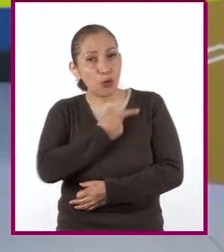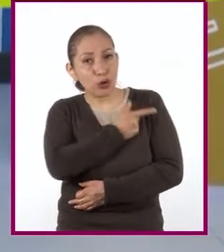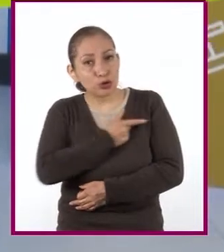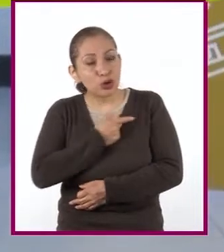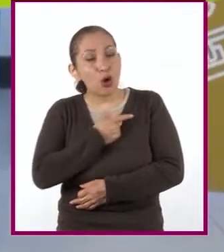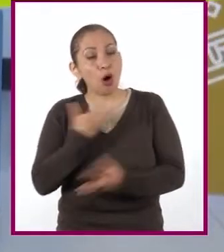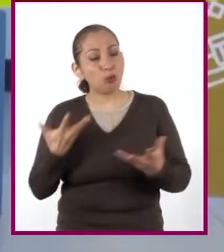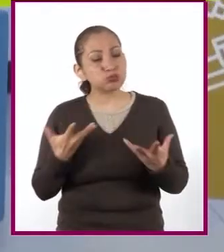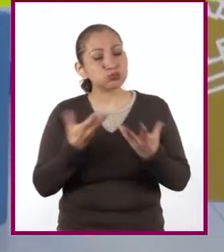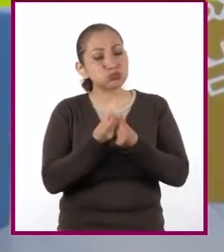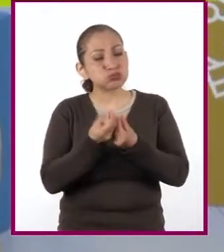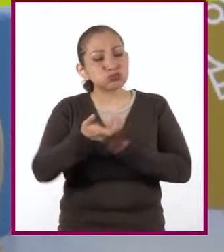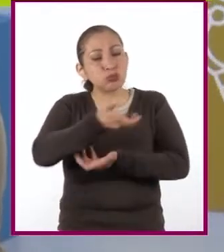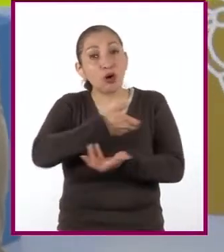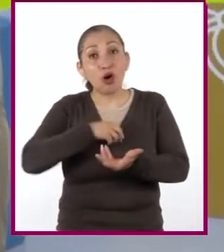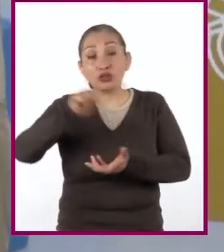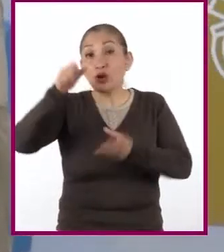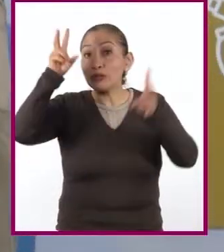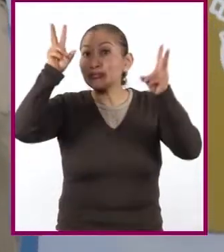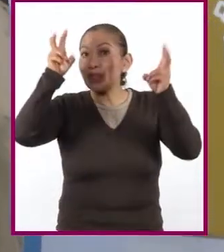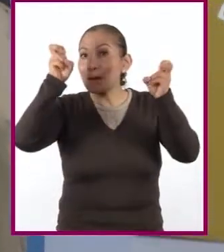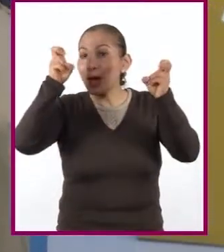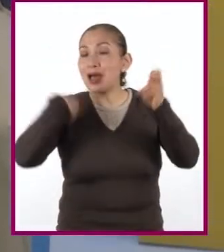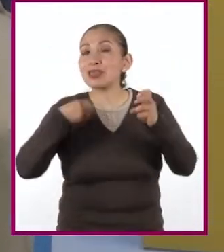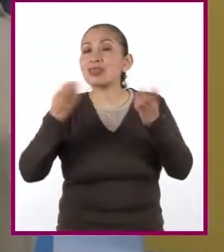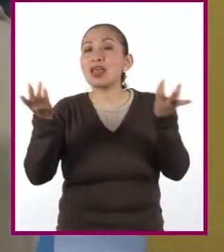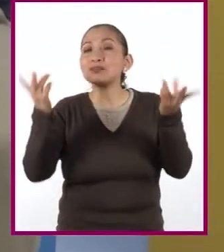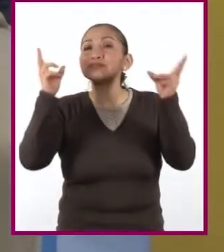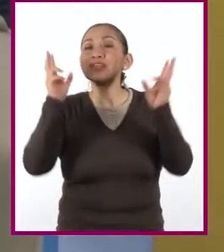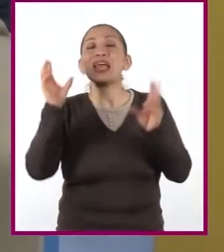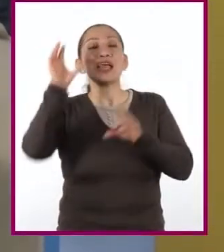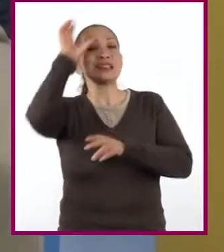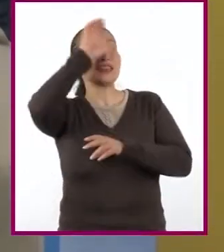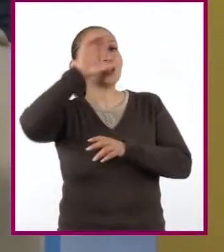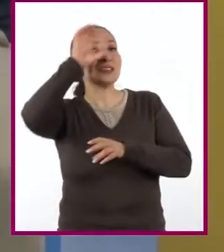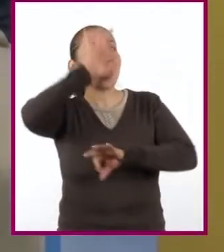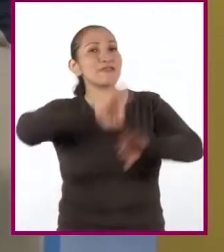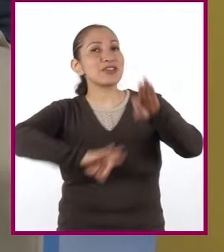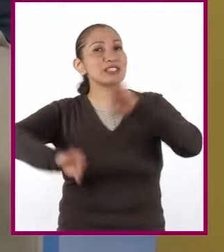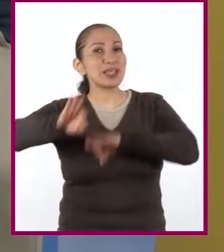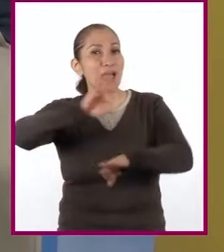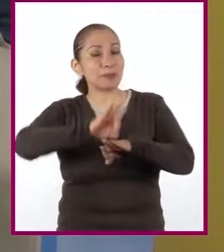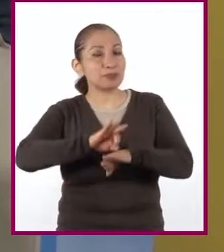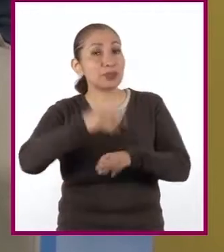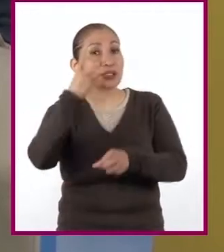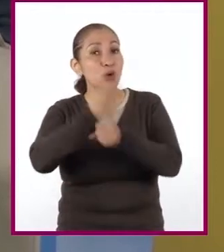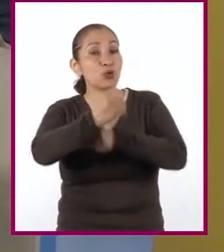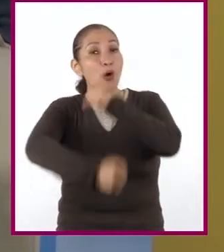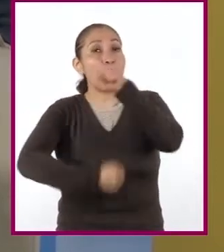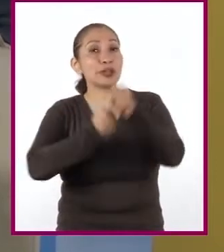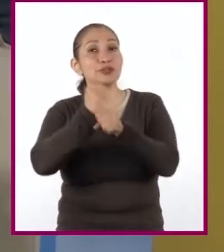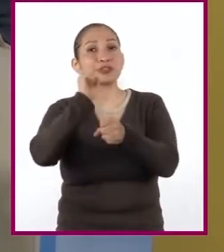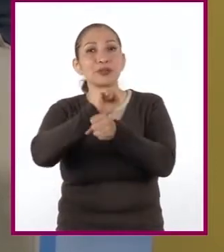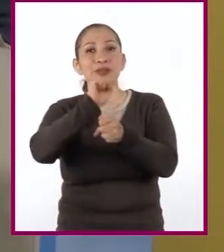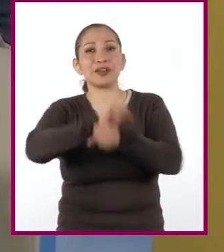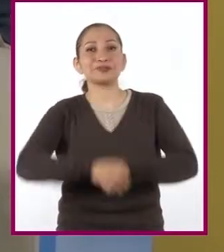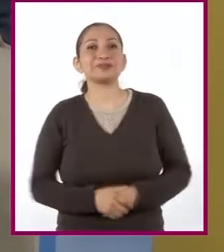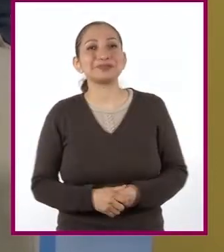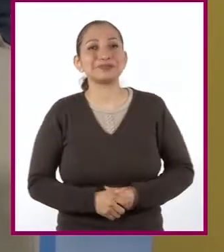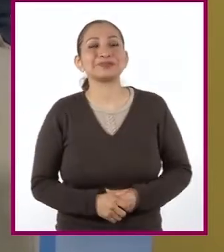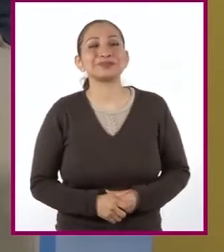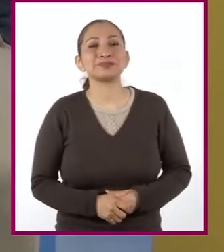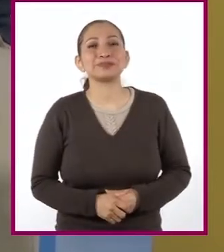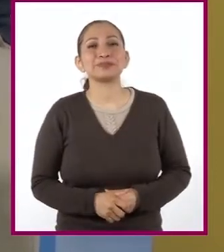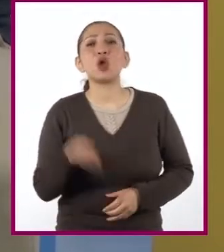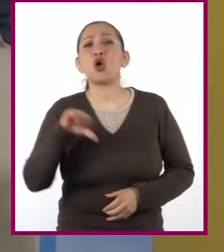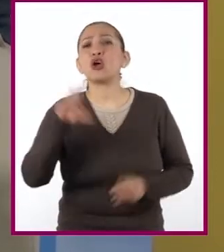y compartir otro apasionante tema de la materia Ciencias Física, de segundo grado de secundaria. El